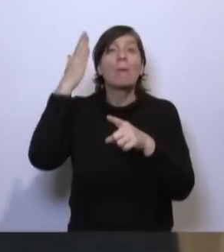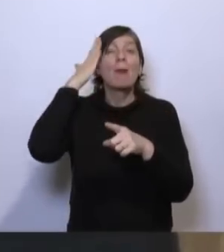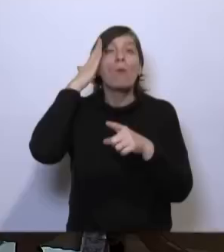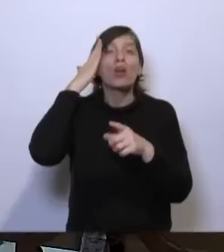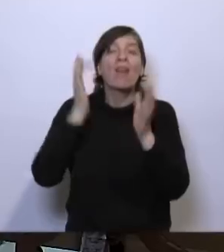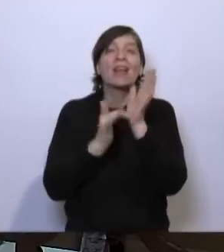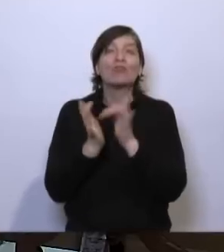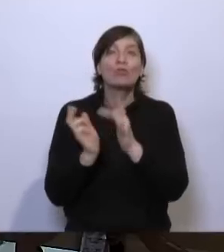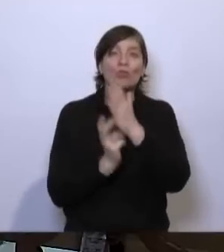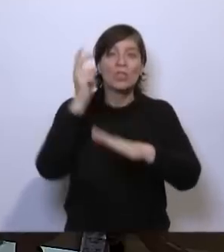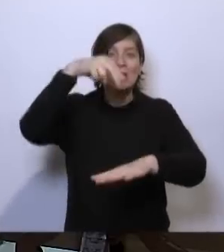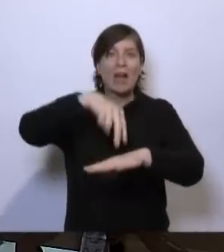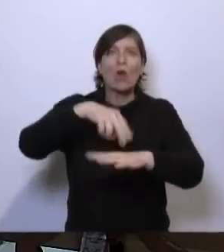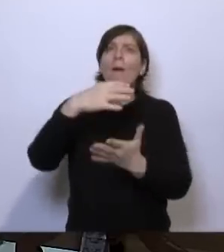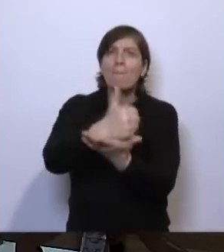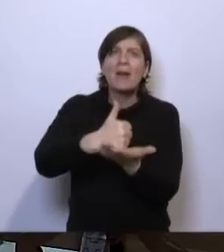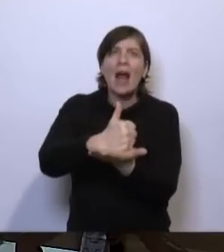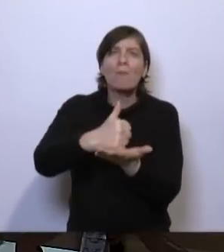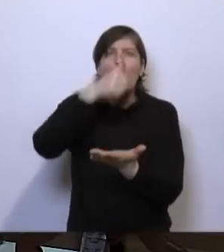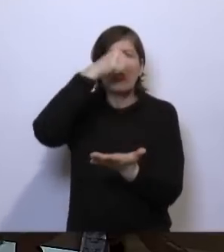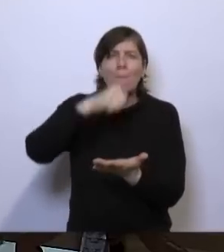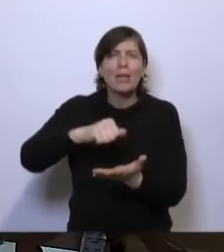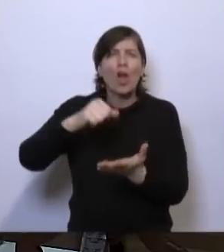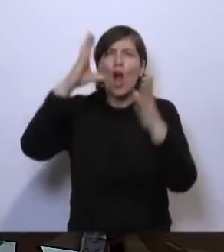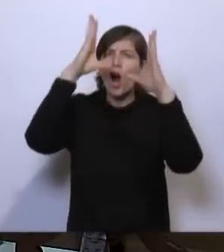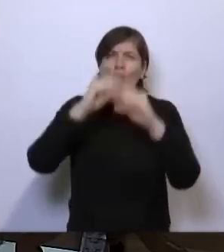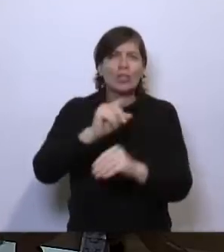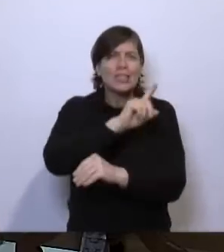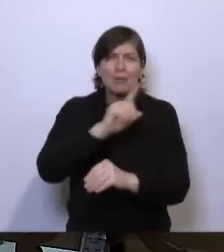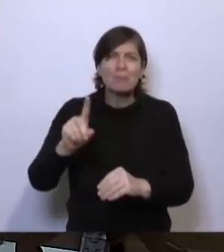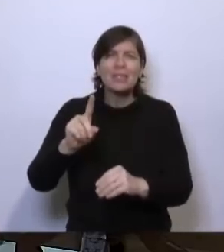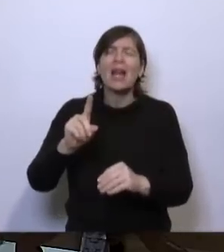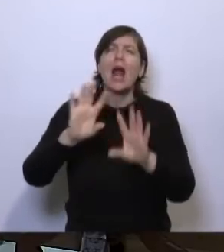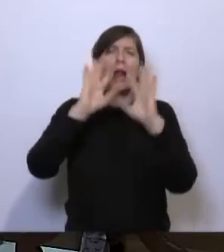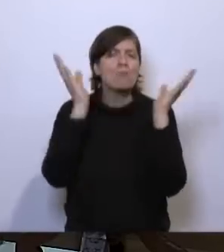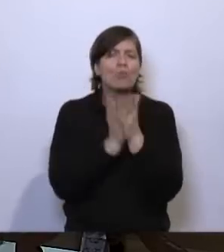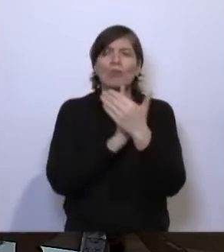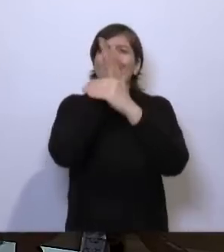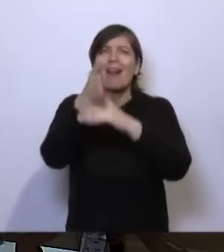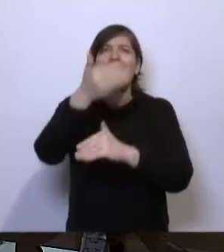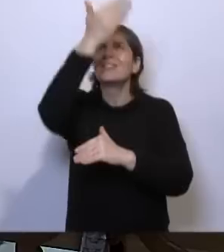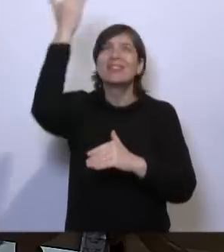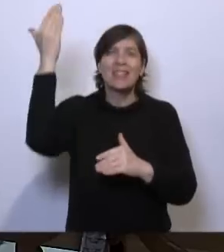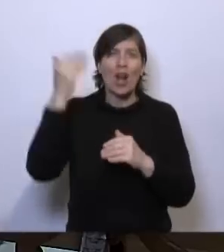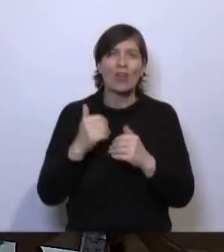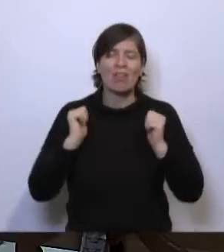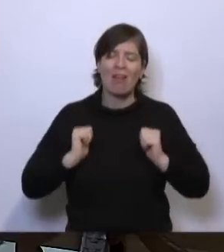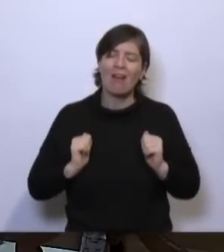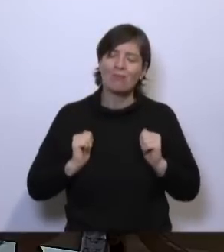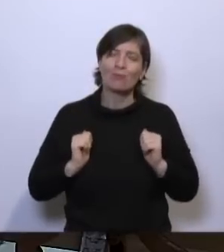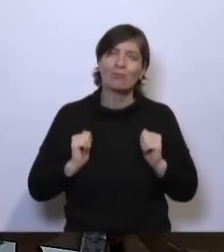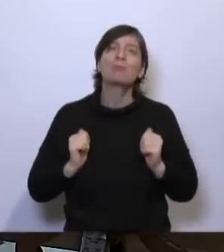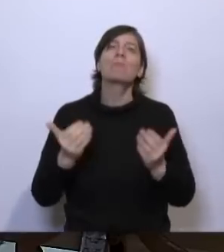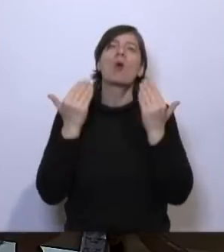resucitado. Mientras espera el domingo sin ocaso en el que la humanidad entera entrará en tu descanso,